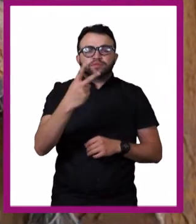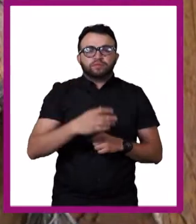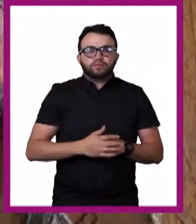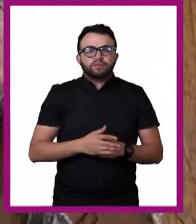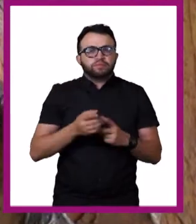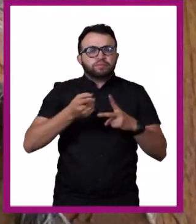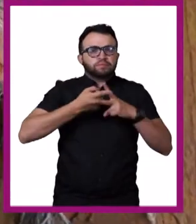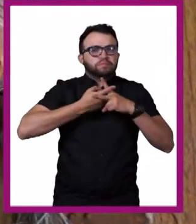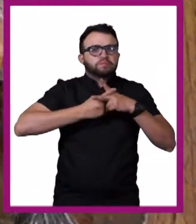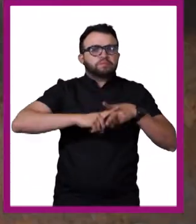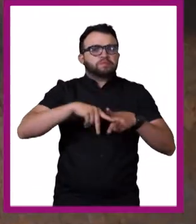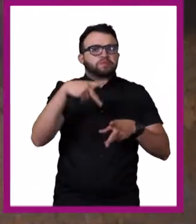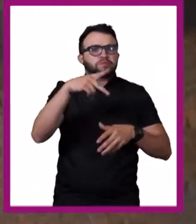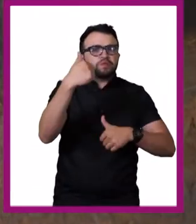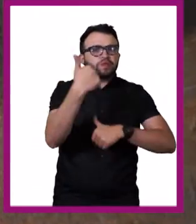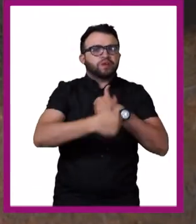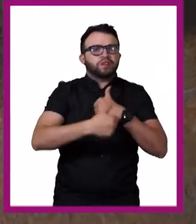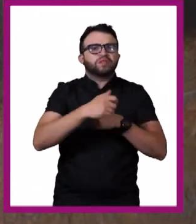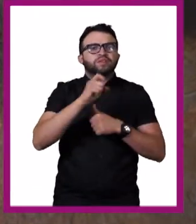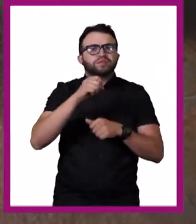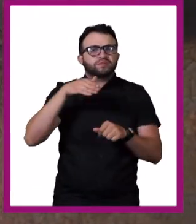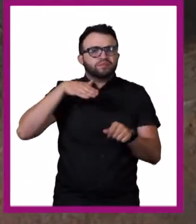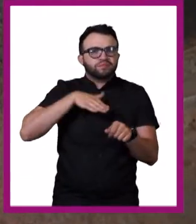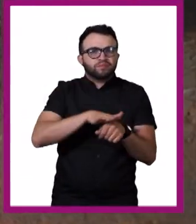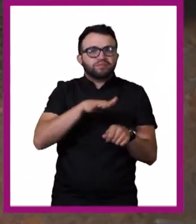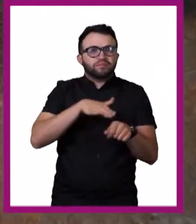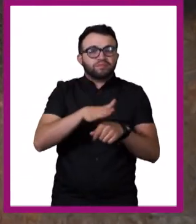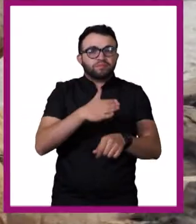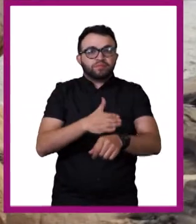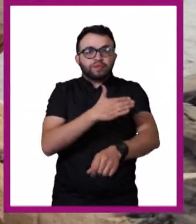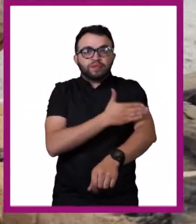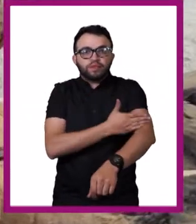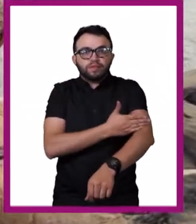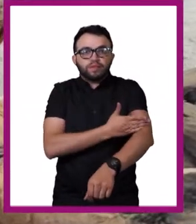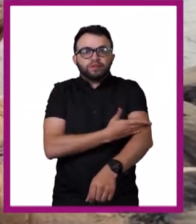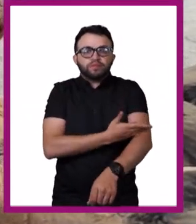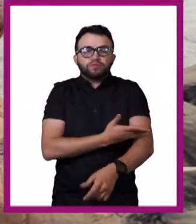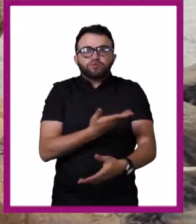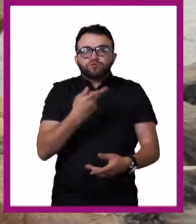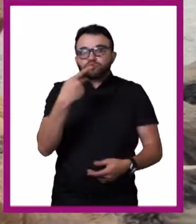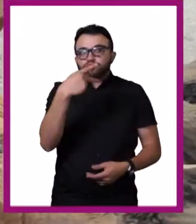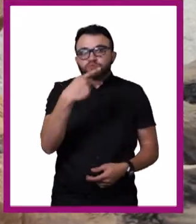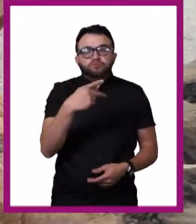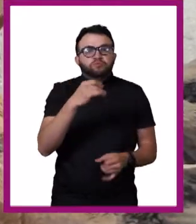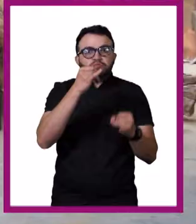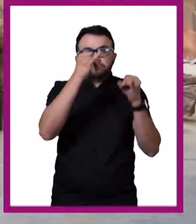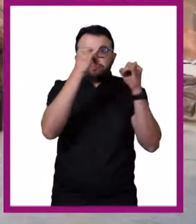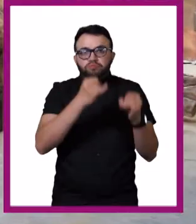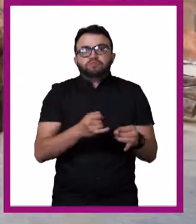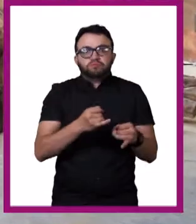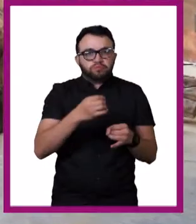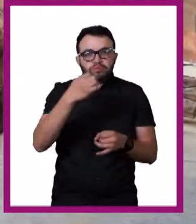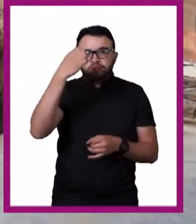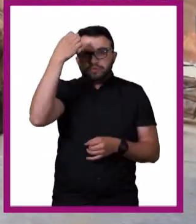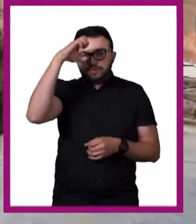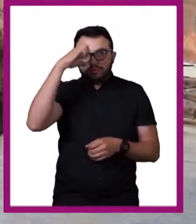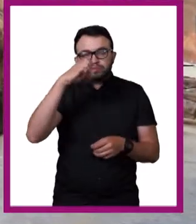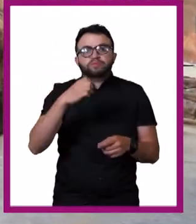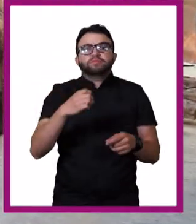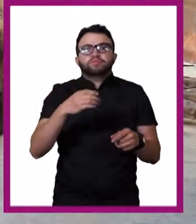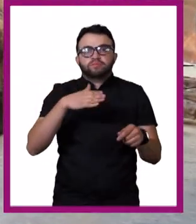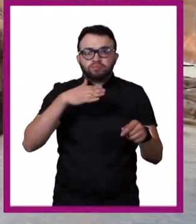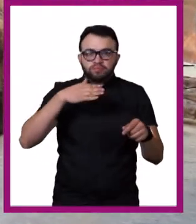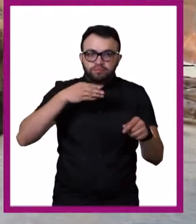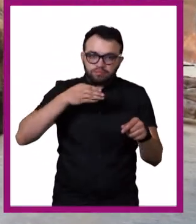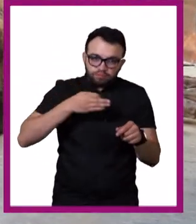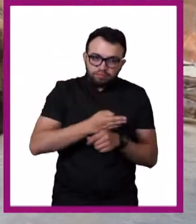Comenzó su carrera como tallador de muebles de madera, por lo que se especializó en la talla de madera, y posteriormente, en sus relieves, combinó la pintura